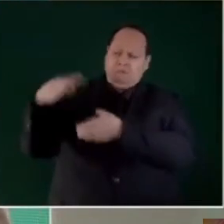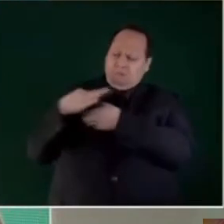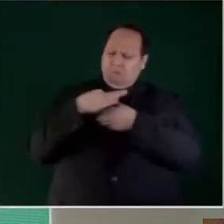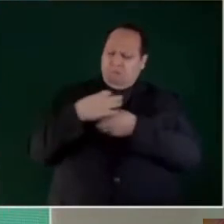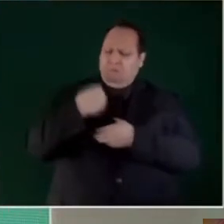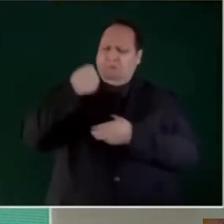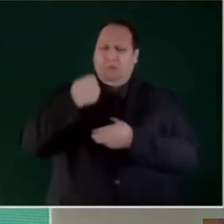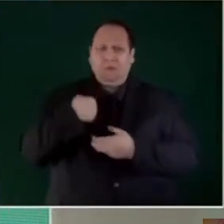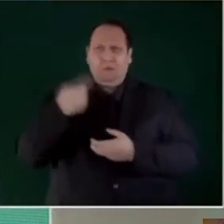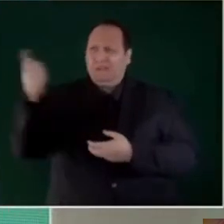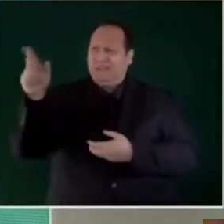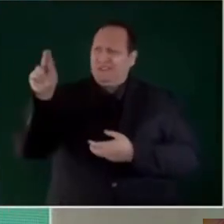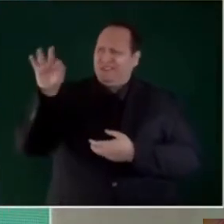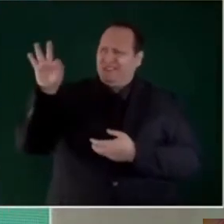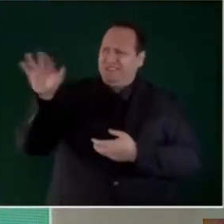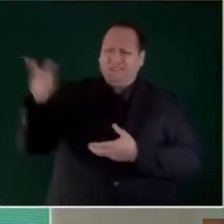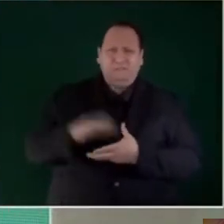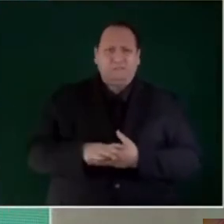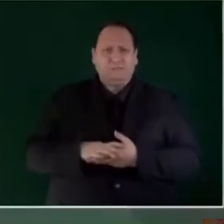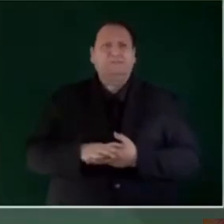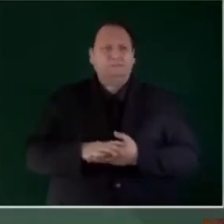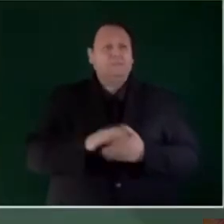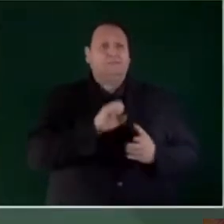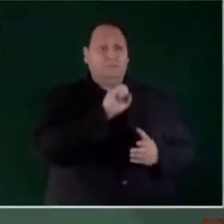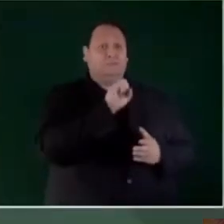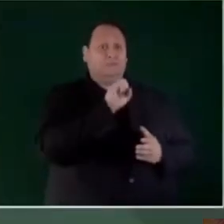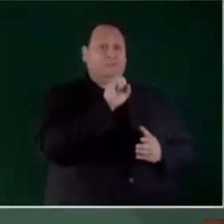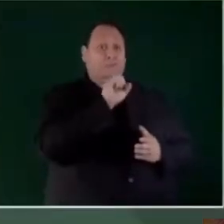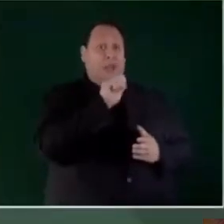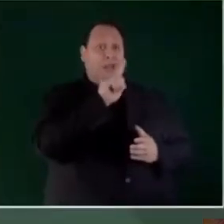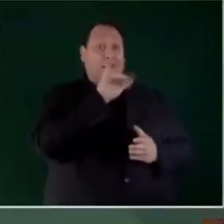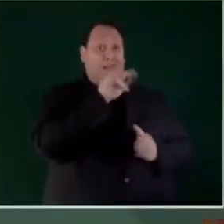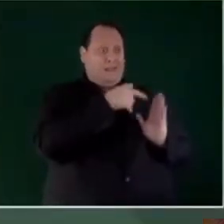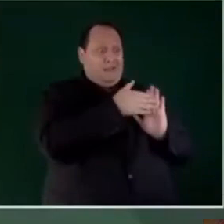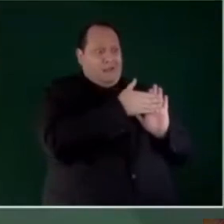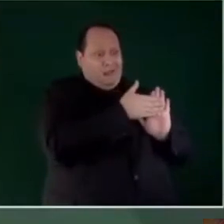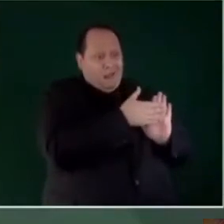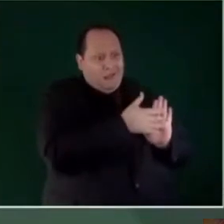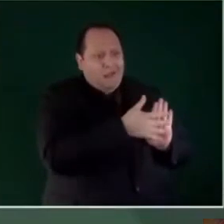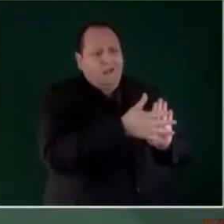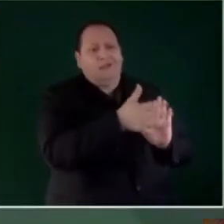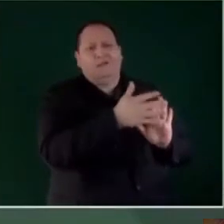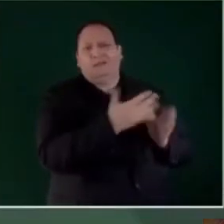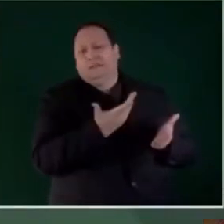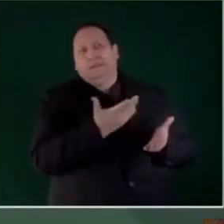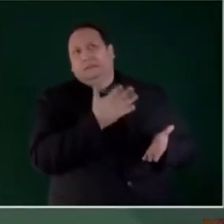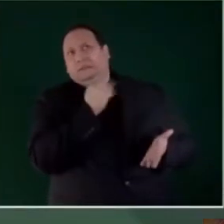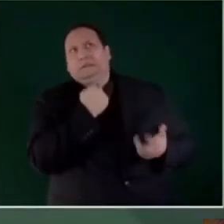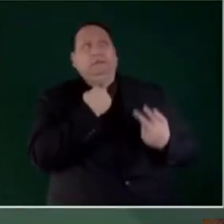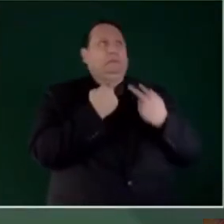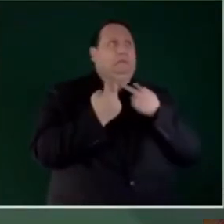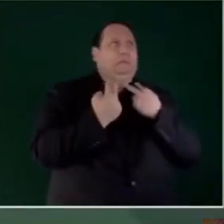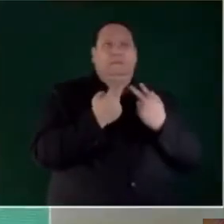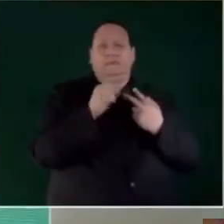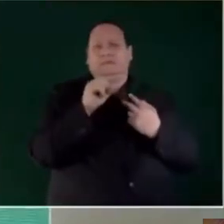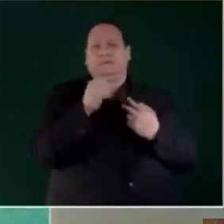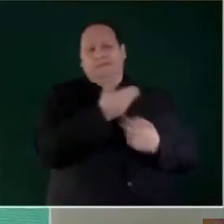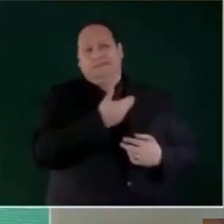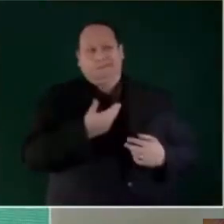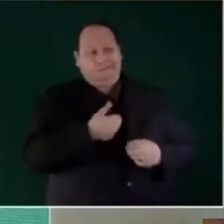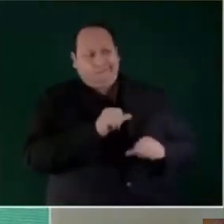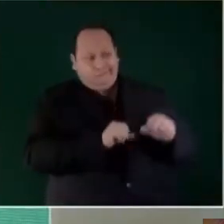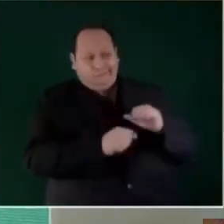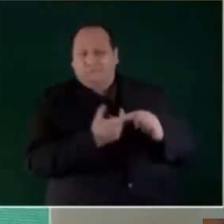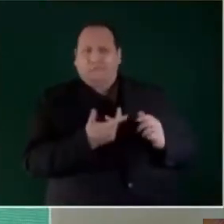votos. Empezó con Salinas ahí, sí, ya no se pudo. Tuvieron